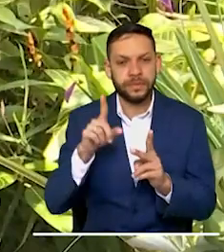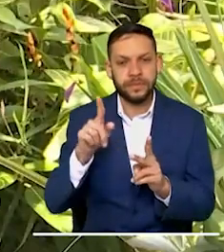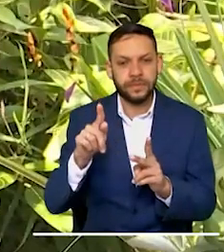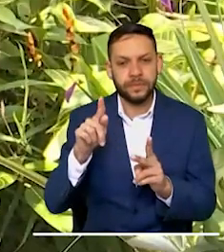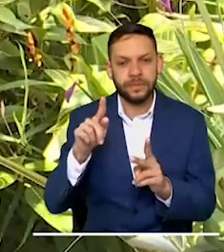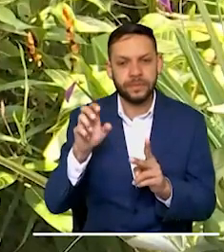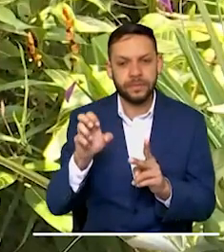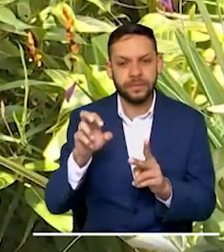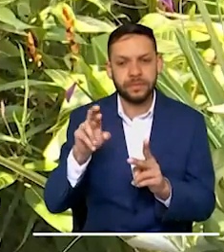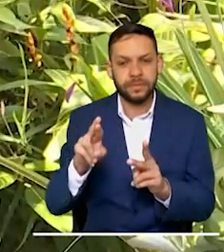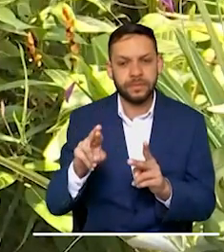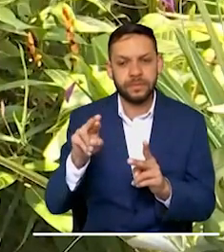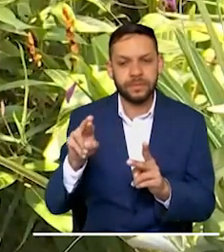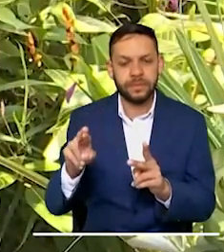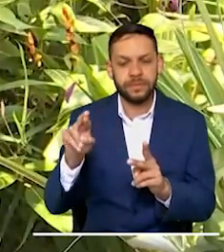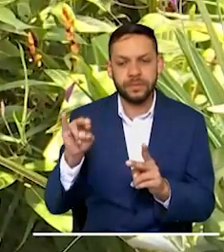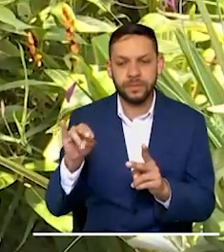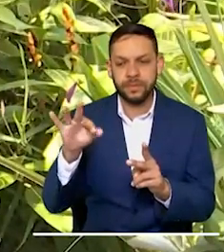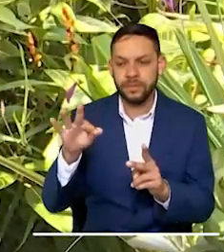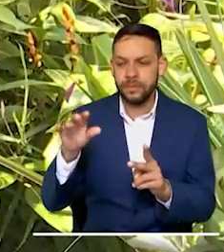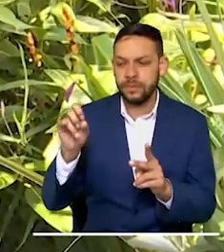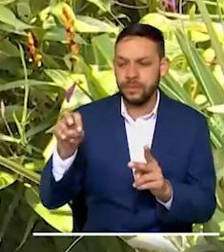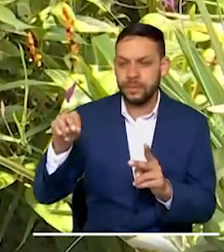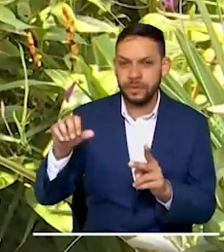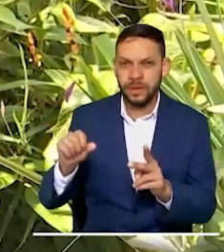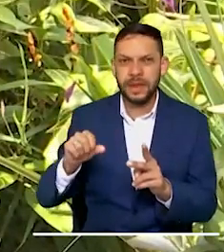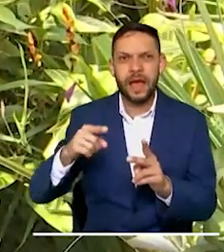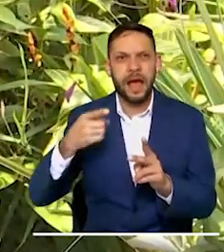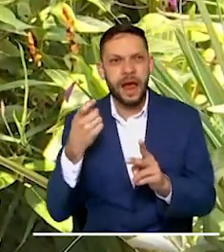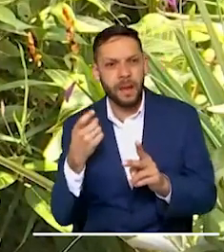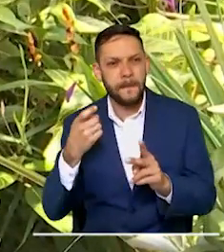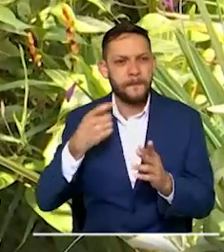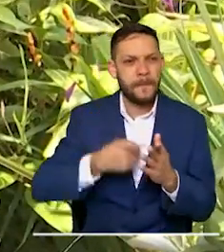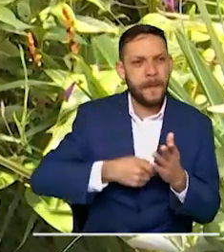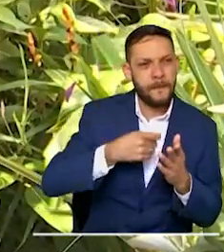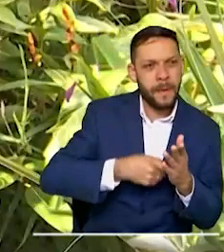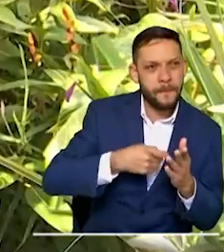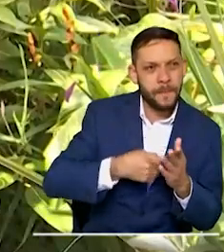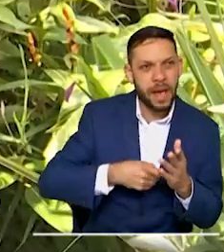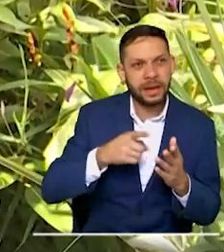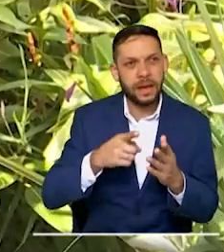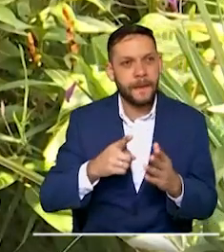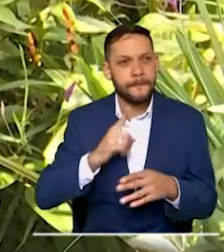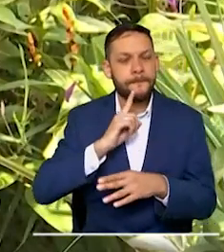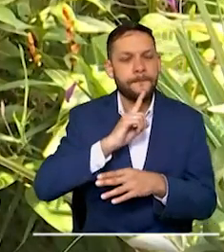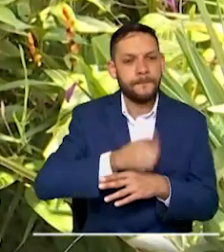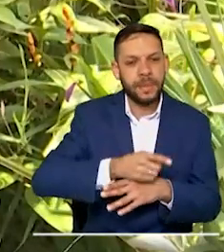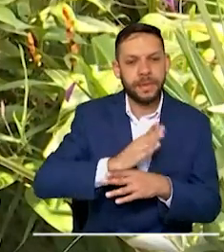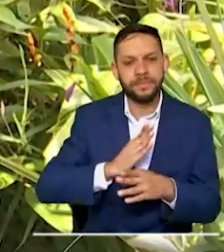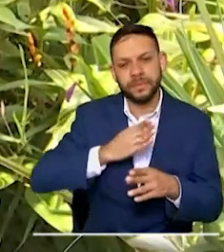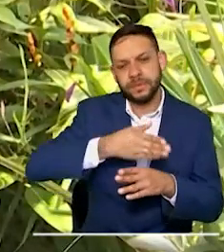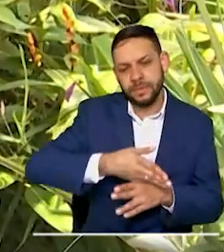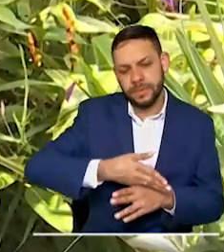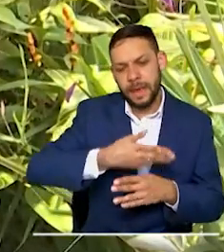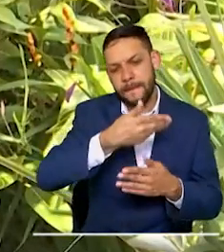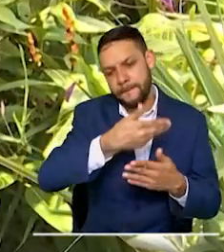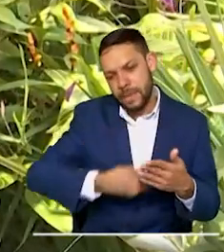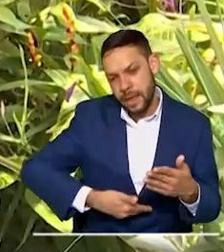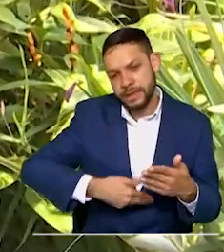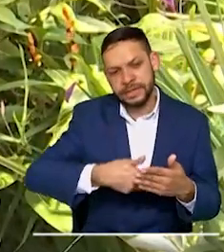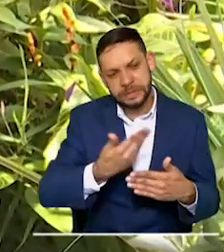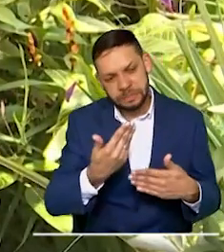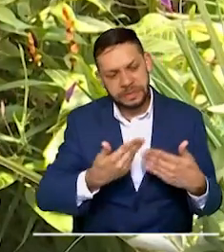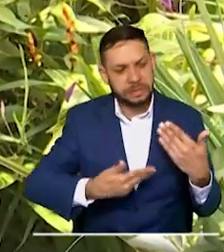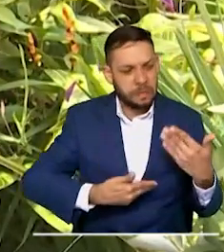damos cuenta si el paciente tiene una anemia por falta de hierro. Entonces el médico las ordena y va a la fija y empieza su tratamiento con